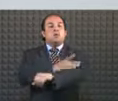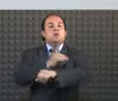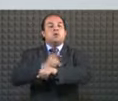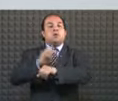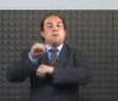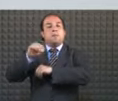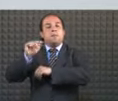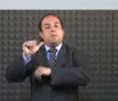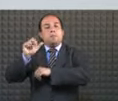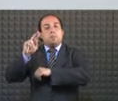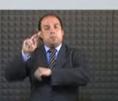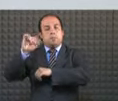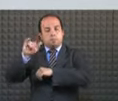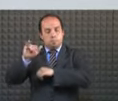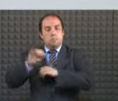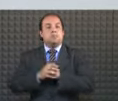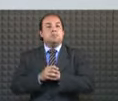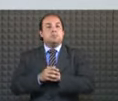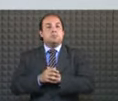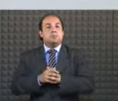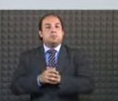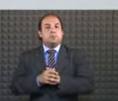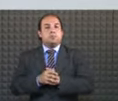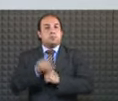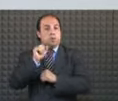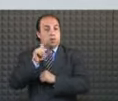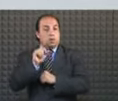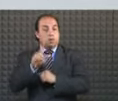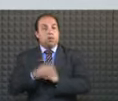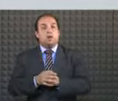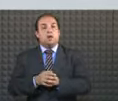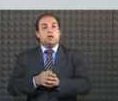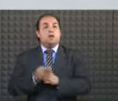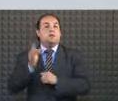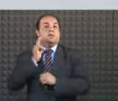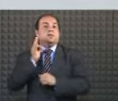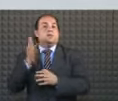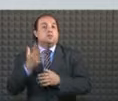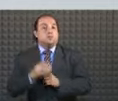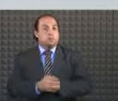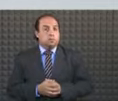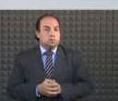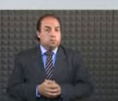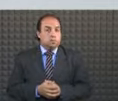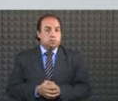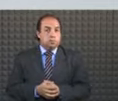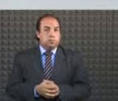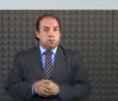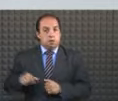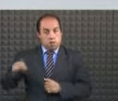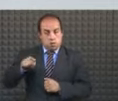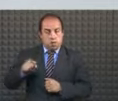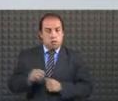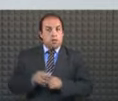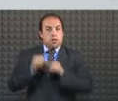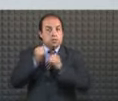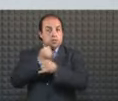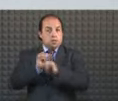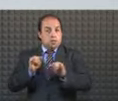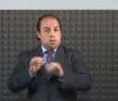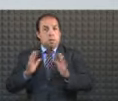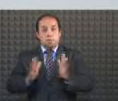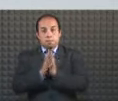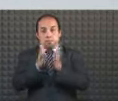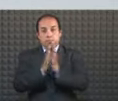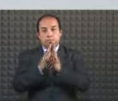Gobierno, y también ahí la Fiscalía, aun cuando es autónoma, está